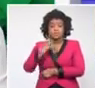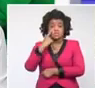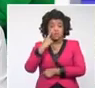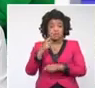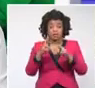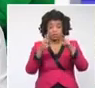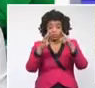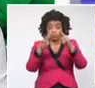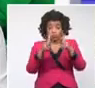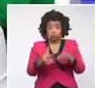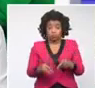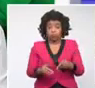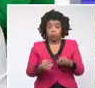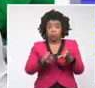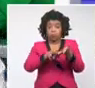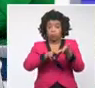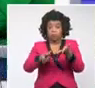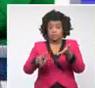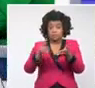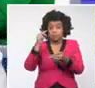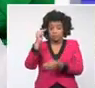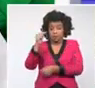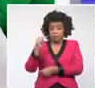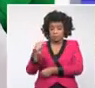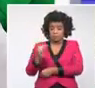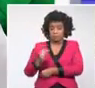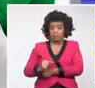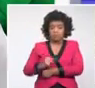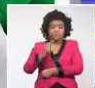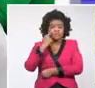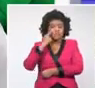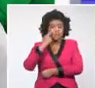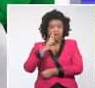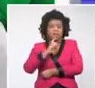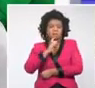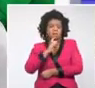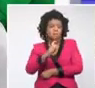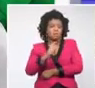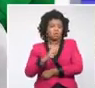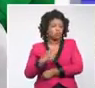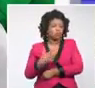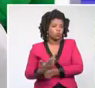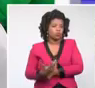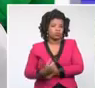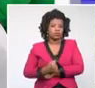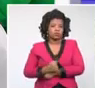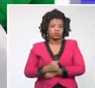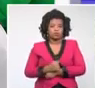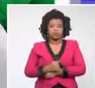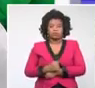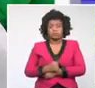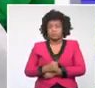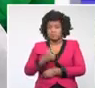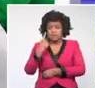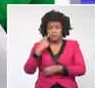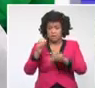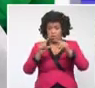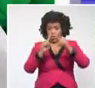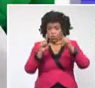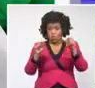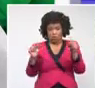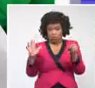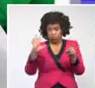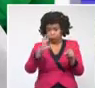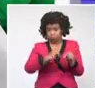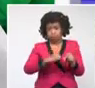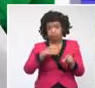provincia, se da cuenta de dónde estamos teniendo la mayor transmisión, aunque la transmisión es en toda Cuba, para no confiarnos